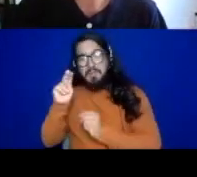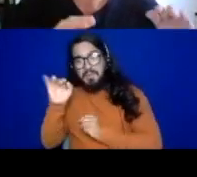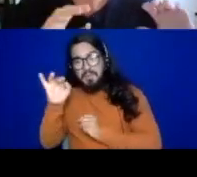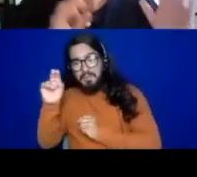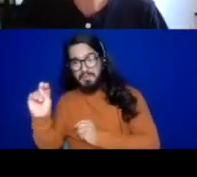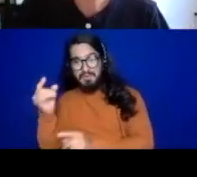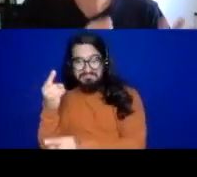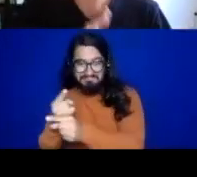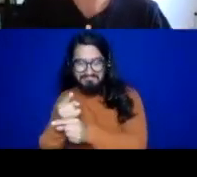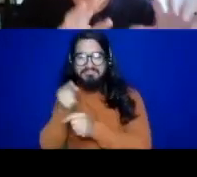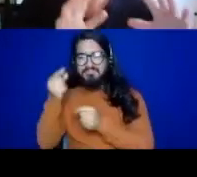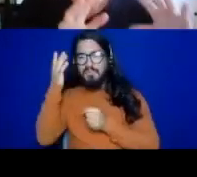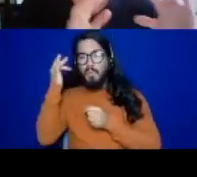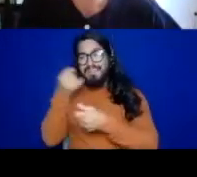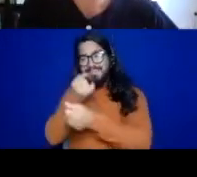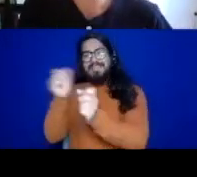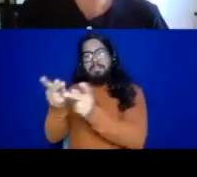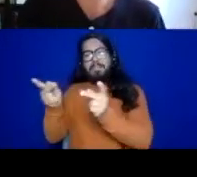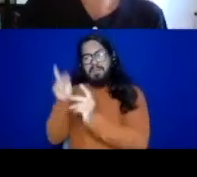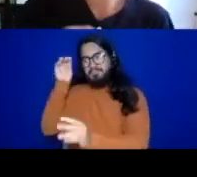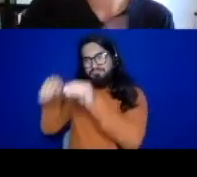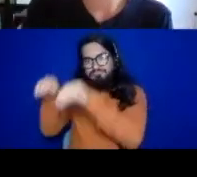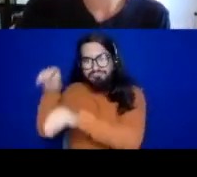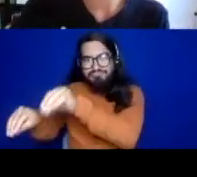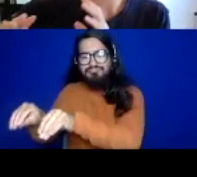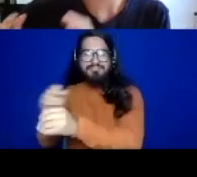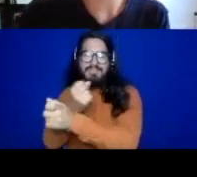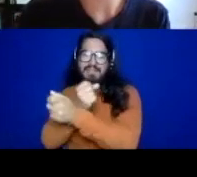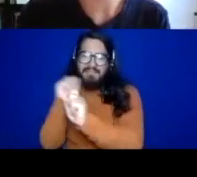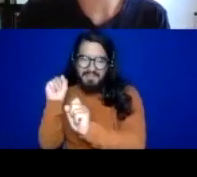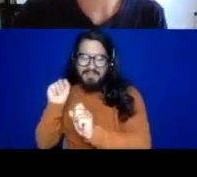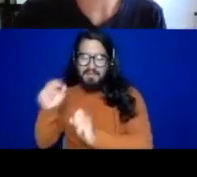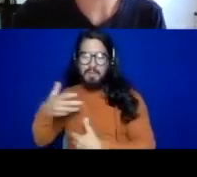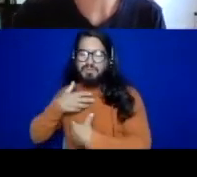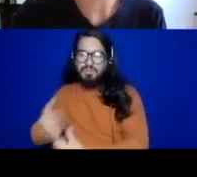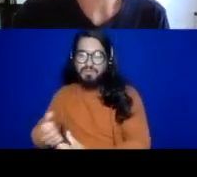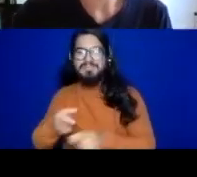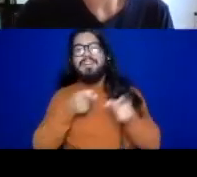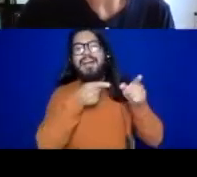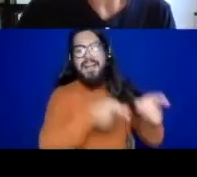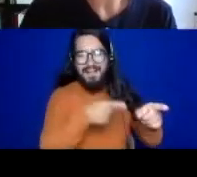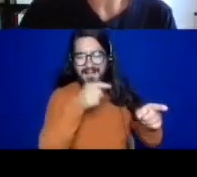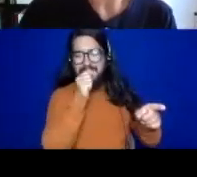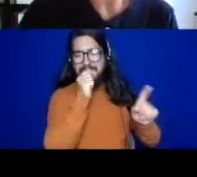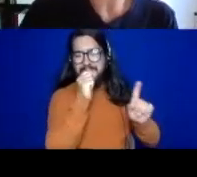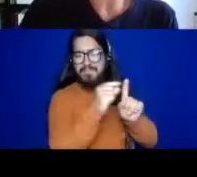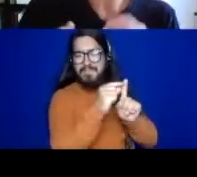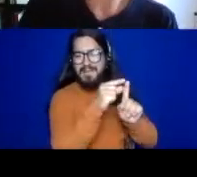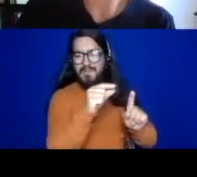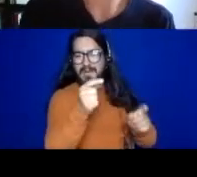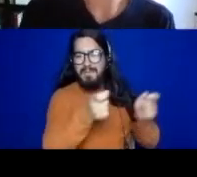porque es un lugar seguro donde ponerlo y es una forma de mantener tu dinero seguro. De la misma forma, cuando se